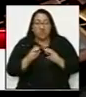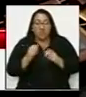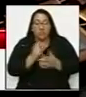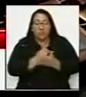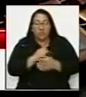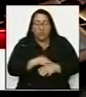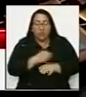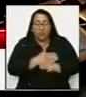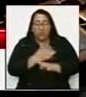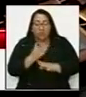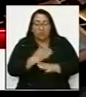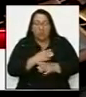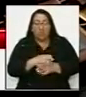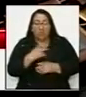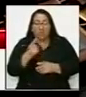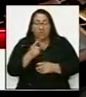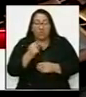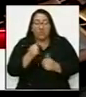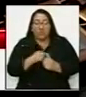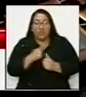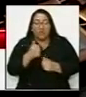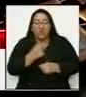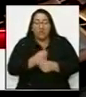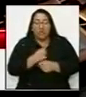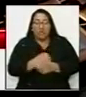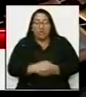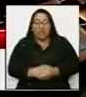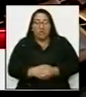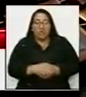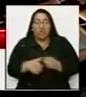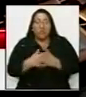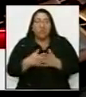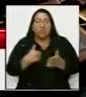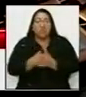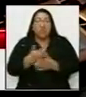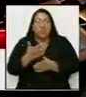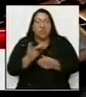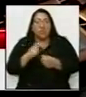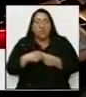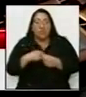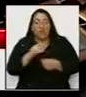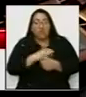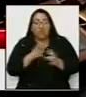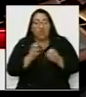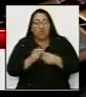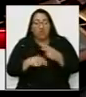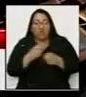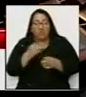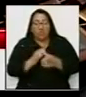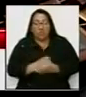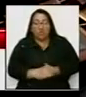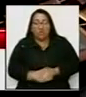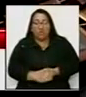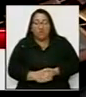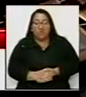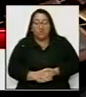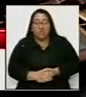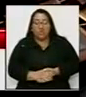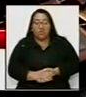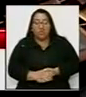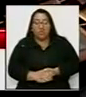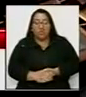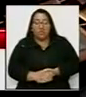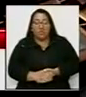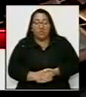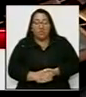parcial, la evaluación general del desempeño, los impedimentos para integrar la Junta Nacional de Justicia,